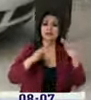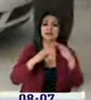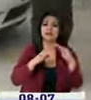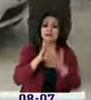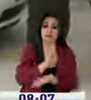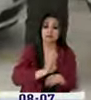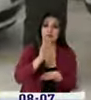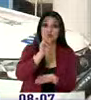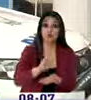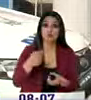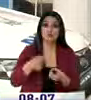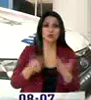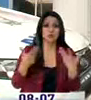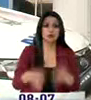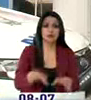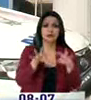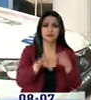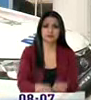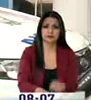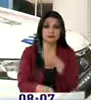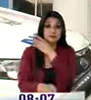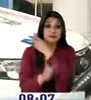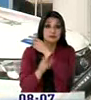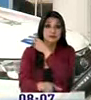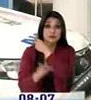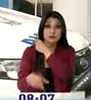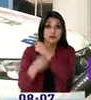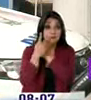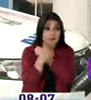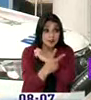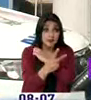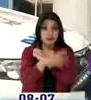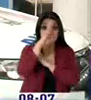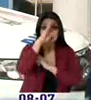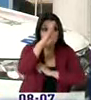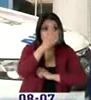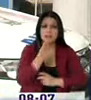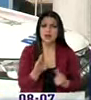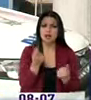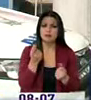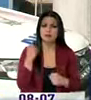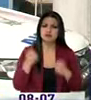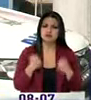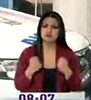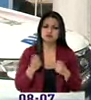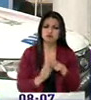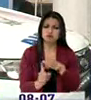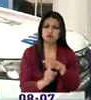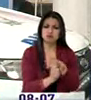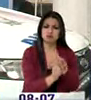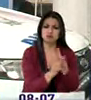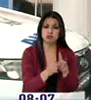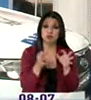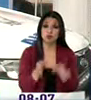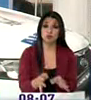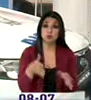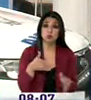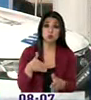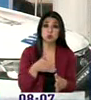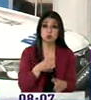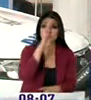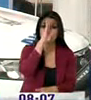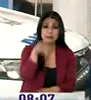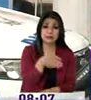Calzado al sur de Quito. Al ver la presencia policial salen en precipitada carrera. El momento que realizan la persecución la